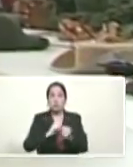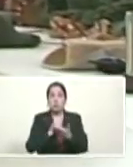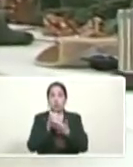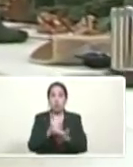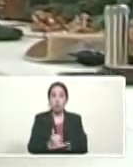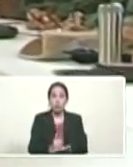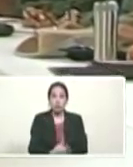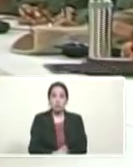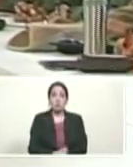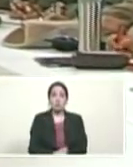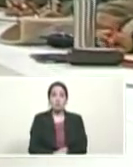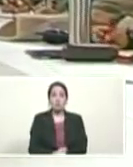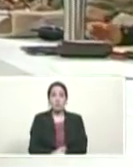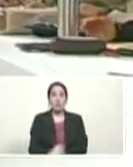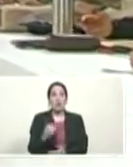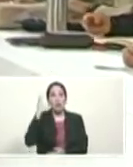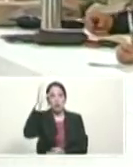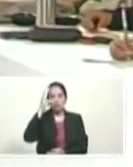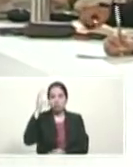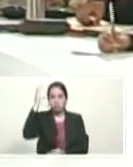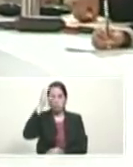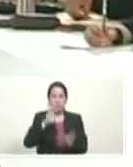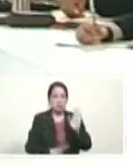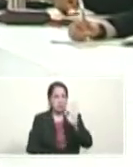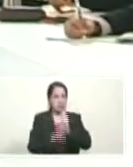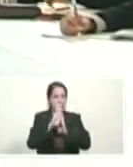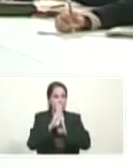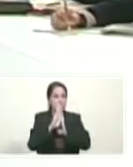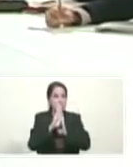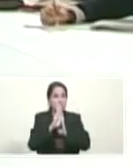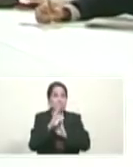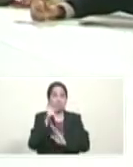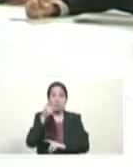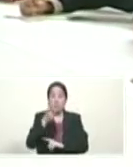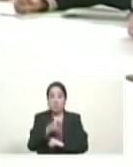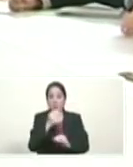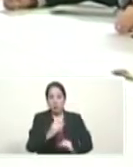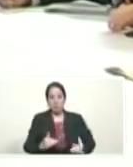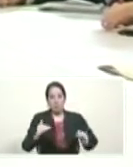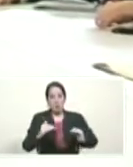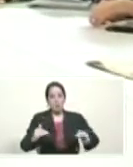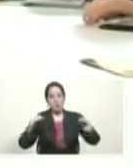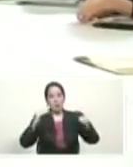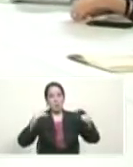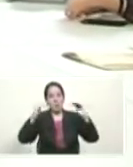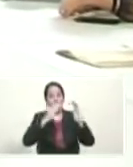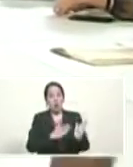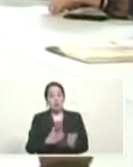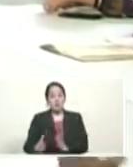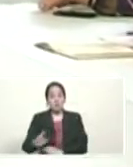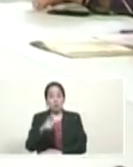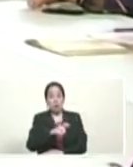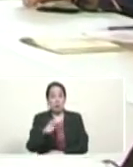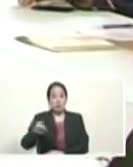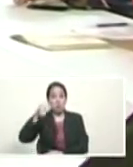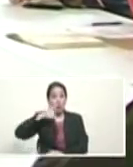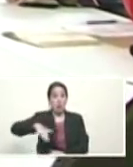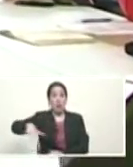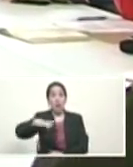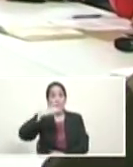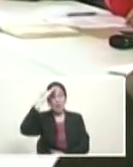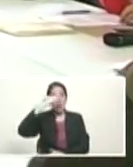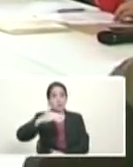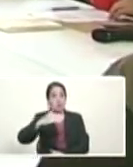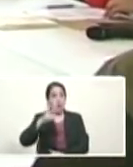y si se elevó la conciencia del poder popular debe elevarse su organización cívico-militar oído a los